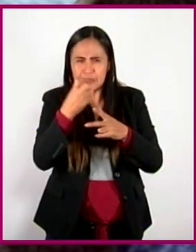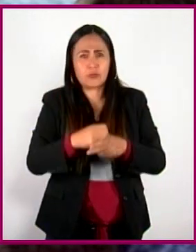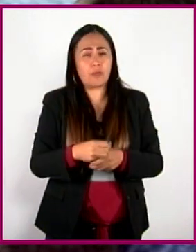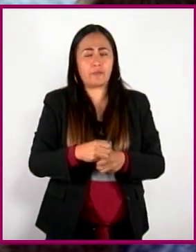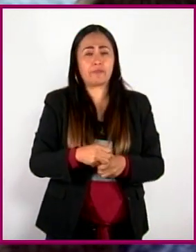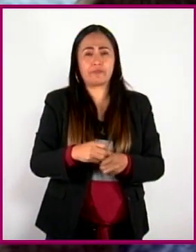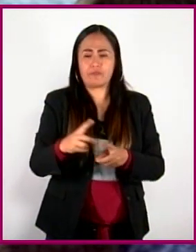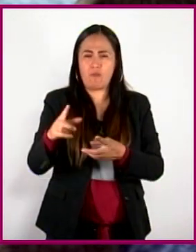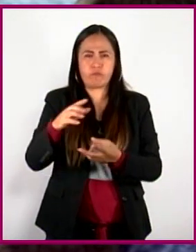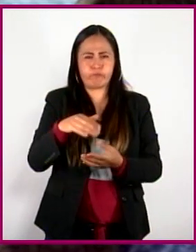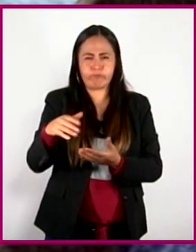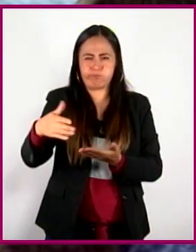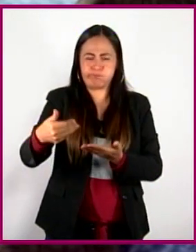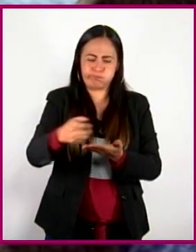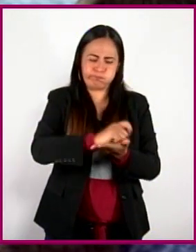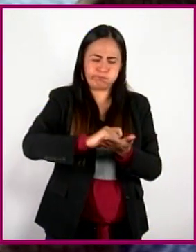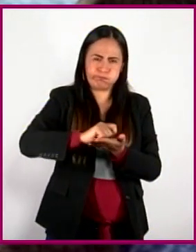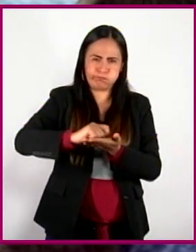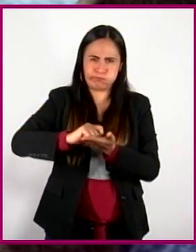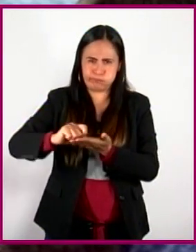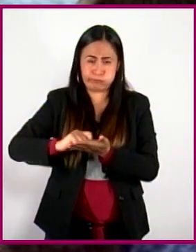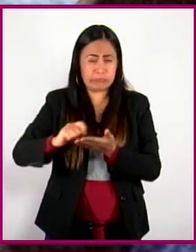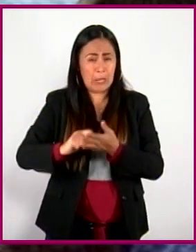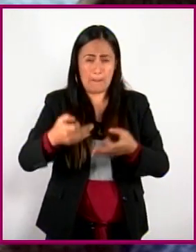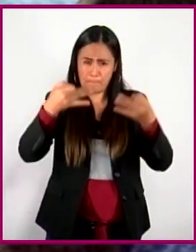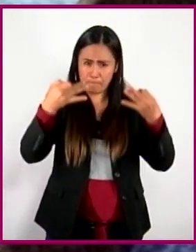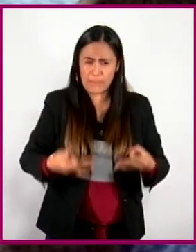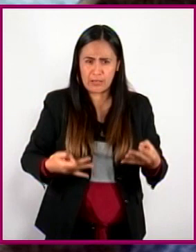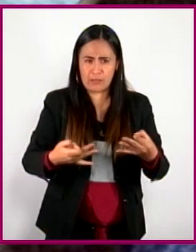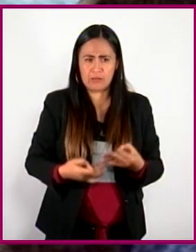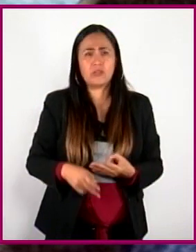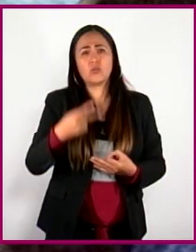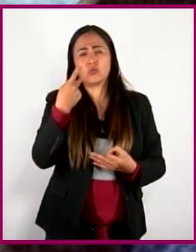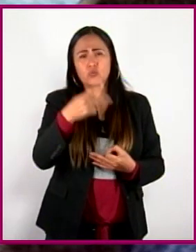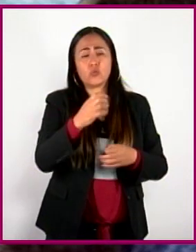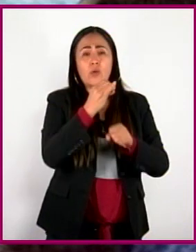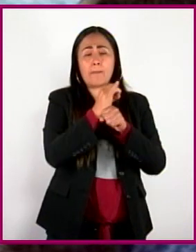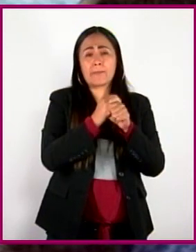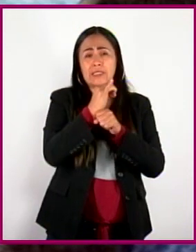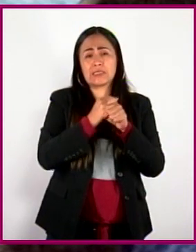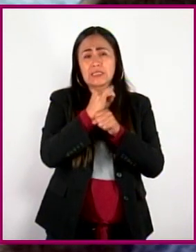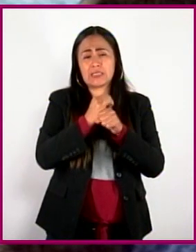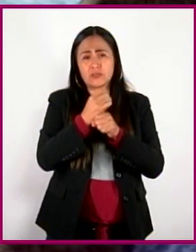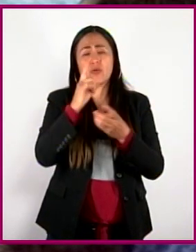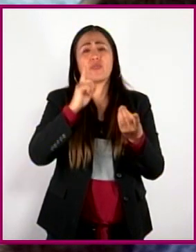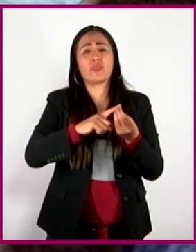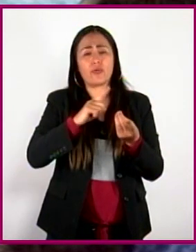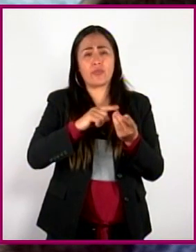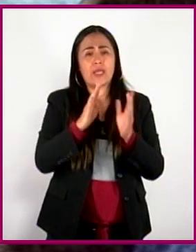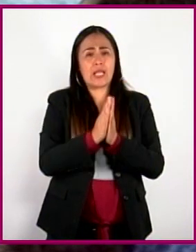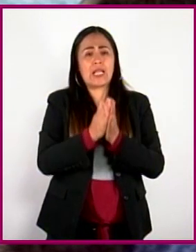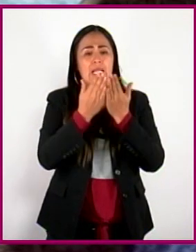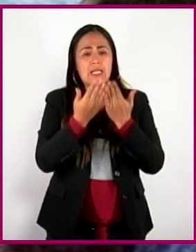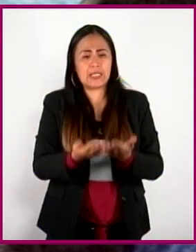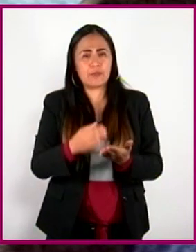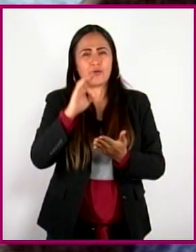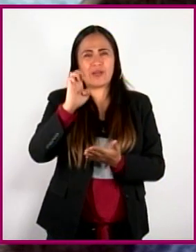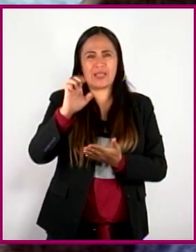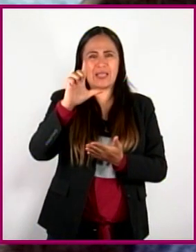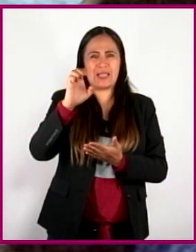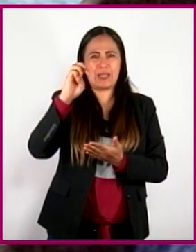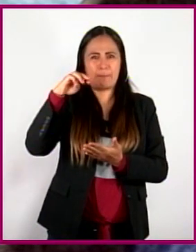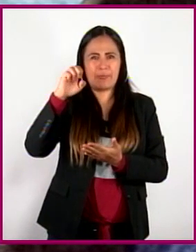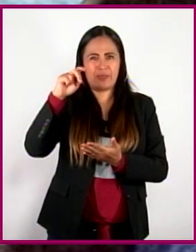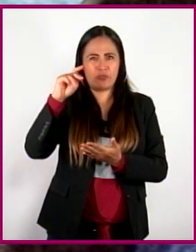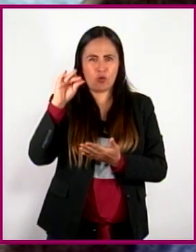solo eso, les dio formalidad a estos escritos. El trabajo que realizó Euclides lo podemos encontrar en su libro Los Elementos, el